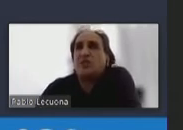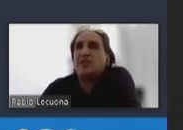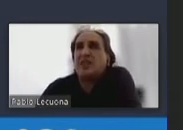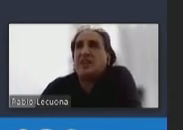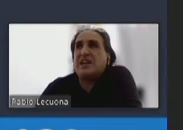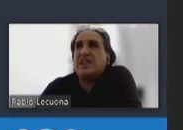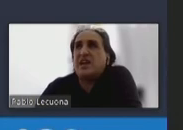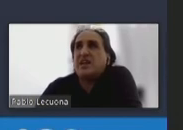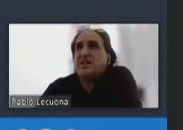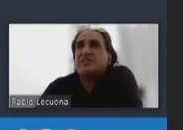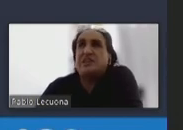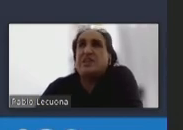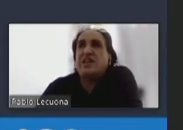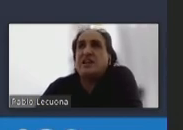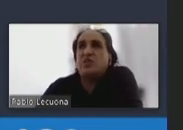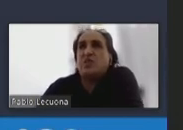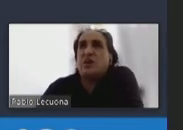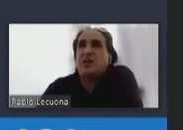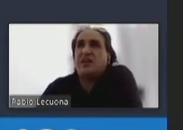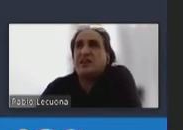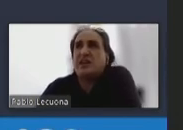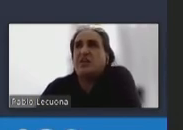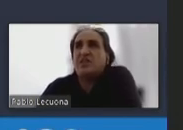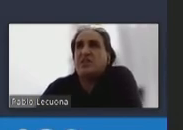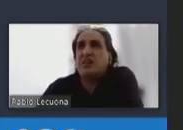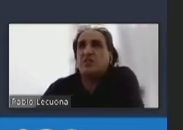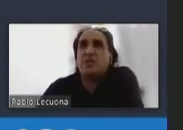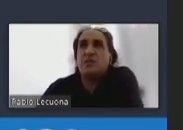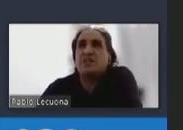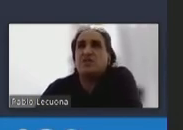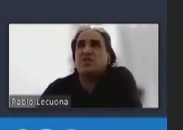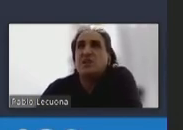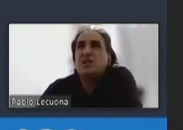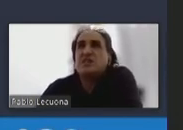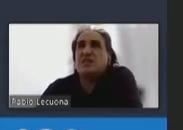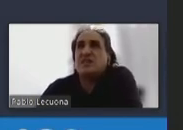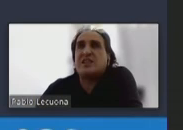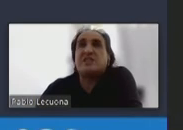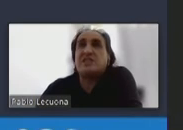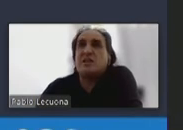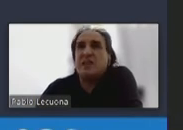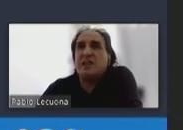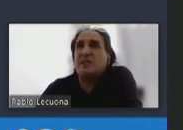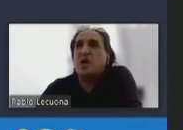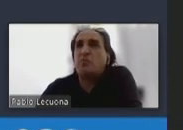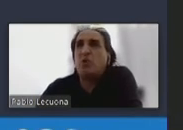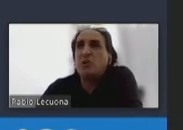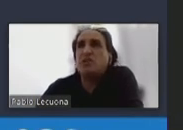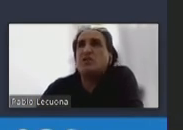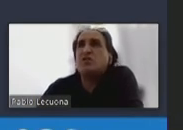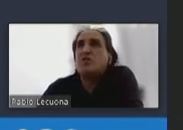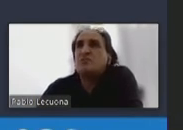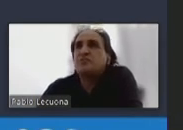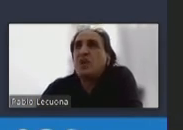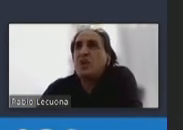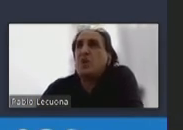esta cuestión técnica de diseñar una página o diseñar una aplicación sin que sea accesible para determinados